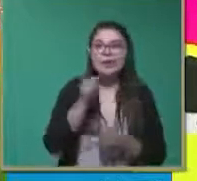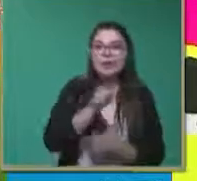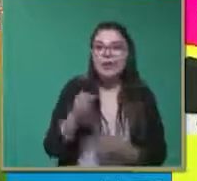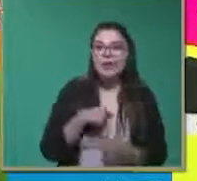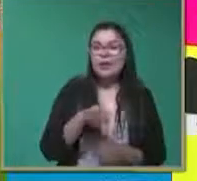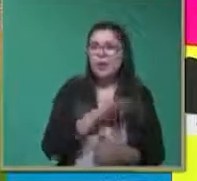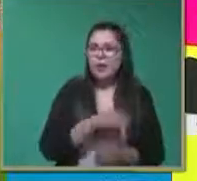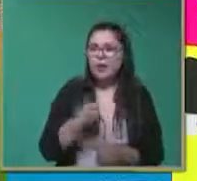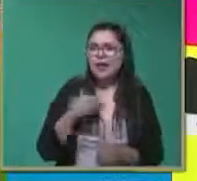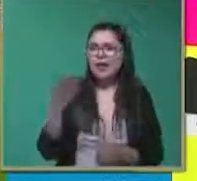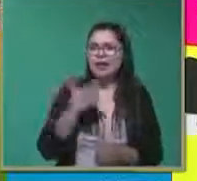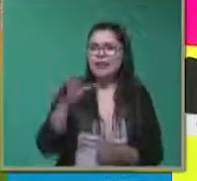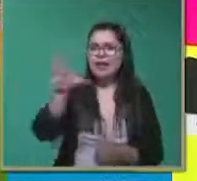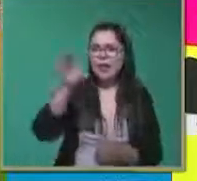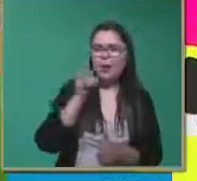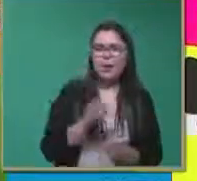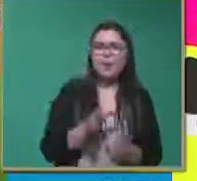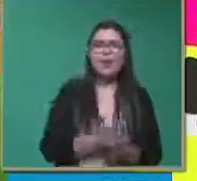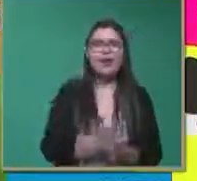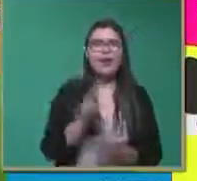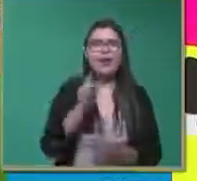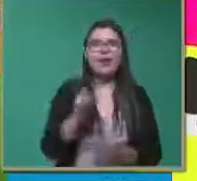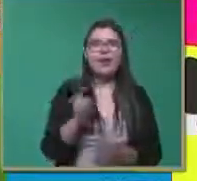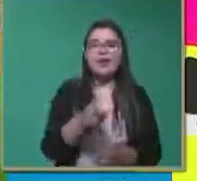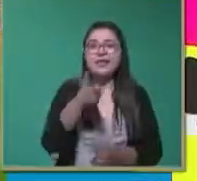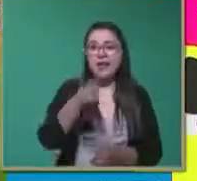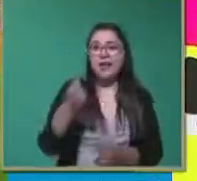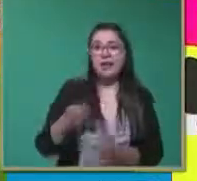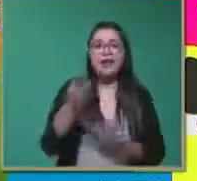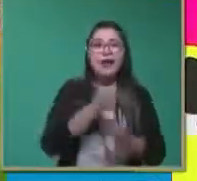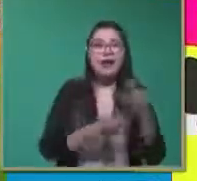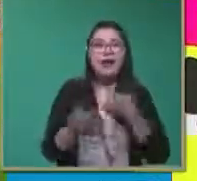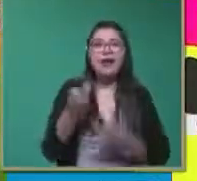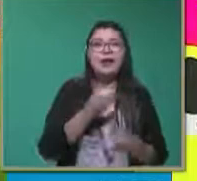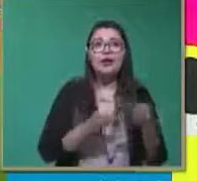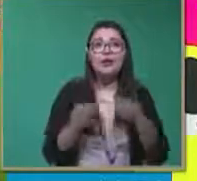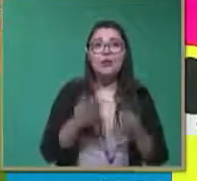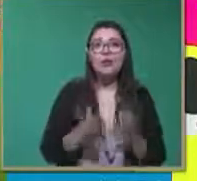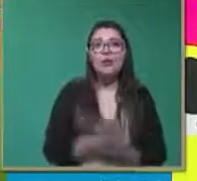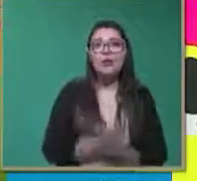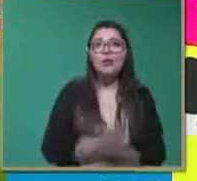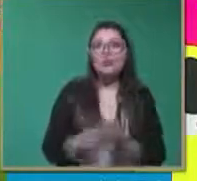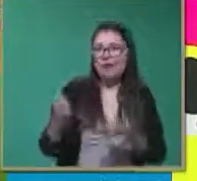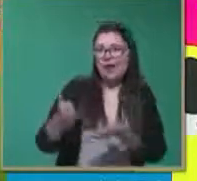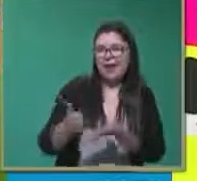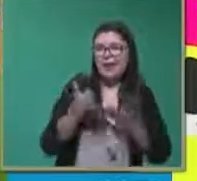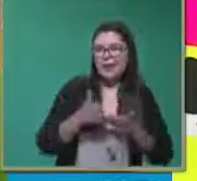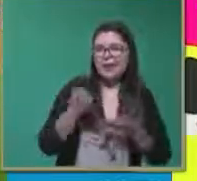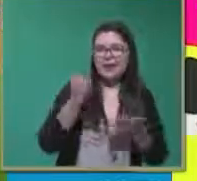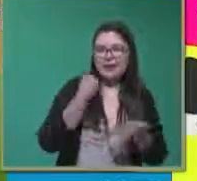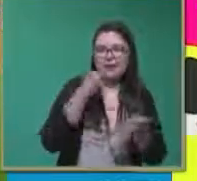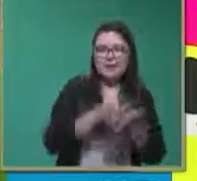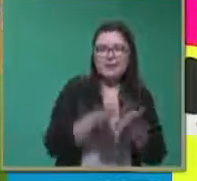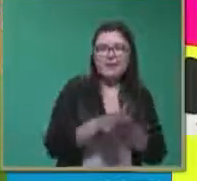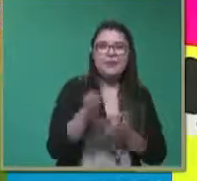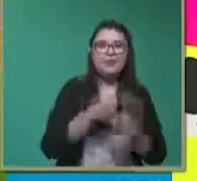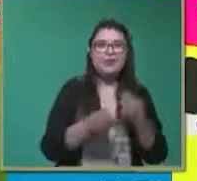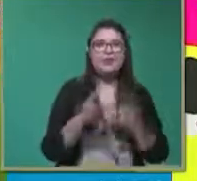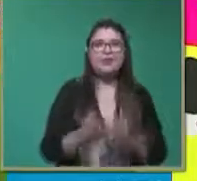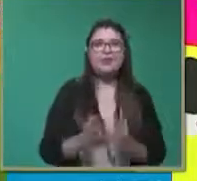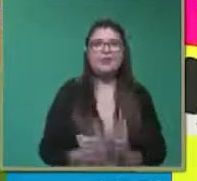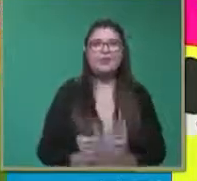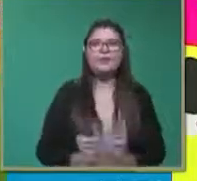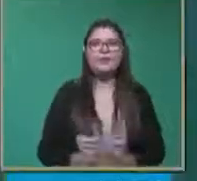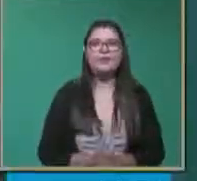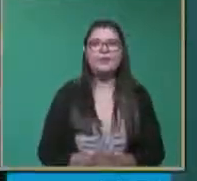Vival, Momentos Mágicos. Saludos para Kelly, mi asistente, que es la que se introduce en todas las cajas y todo. Aquí,